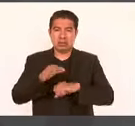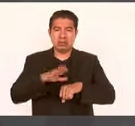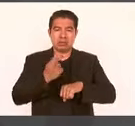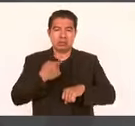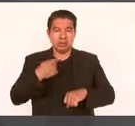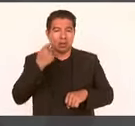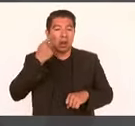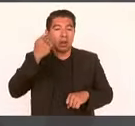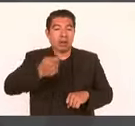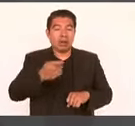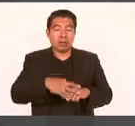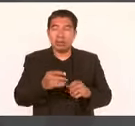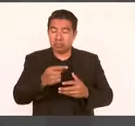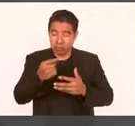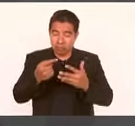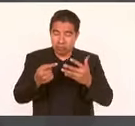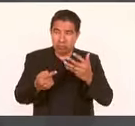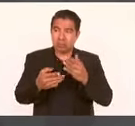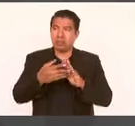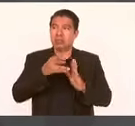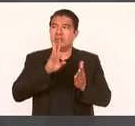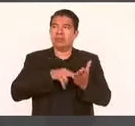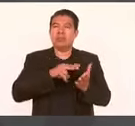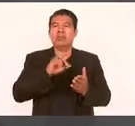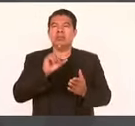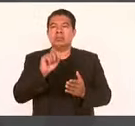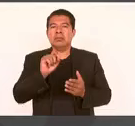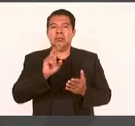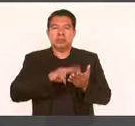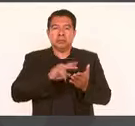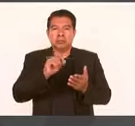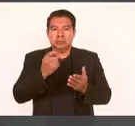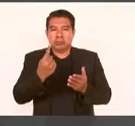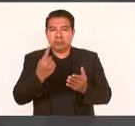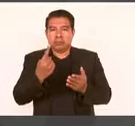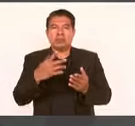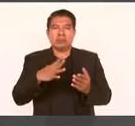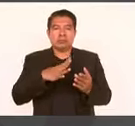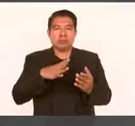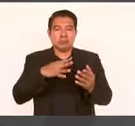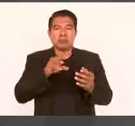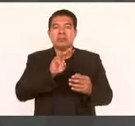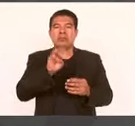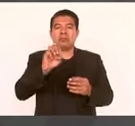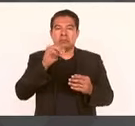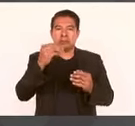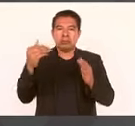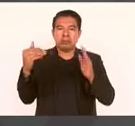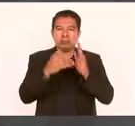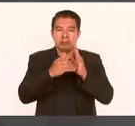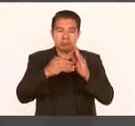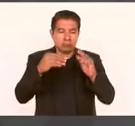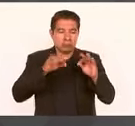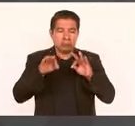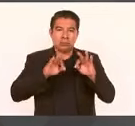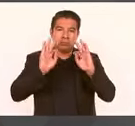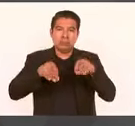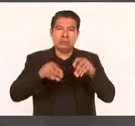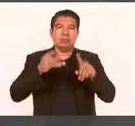que se han generado solo durante 2020 y 2021 casi 300.000 empleos directos y más